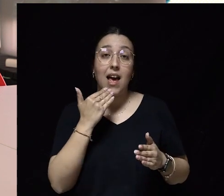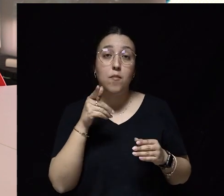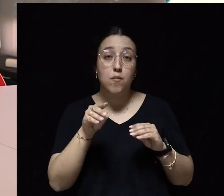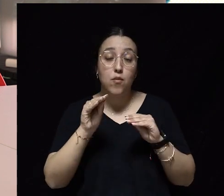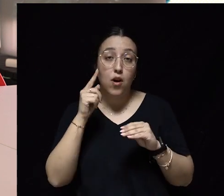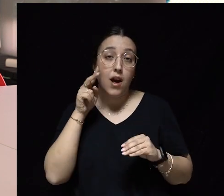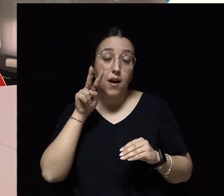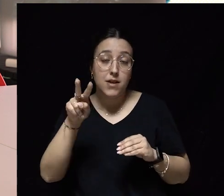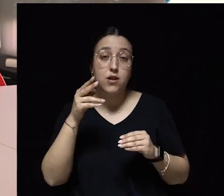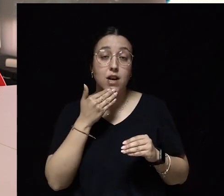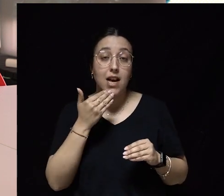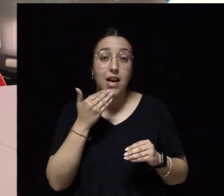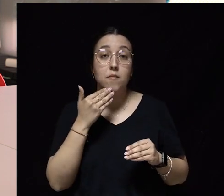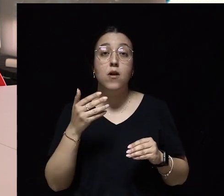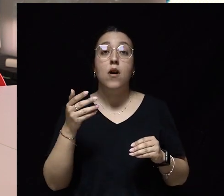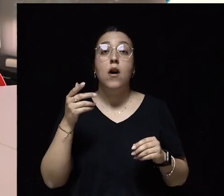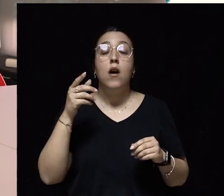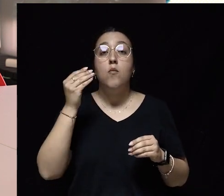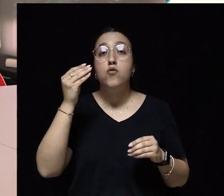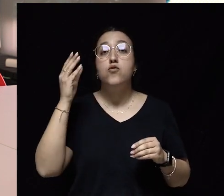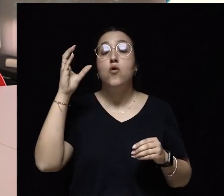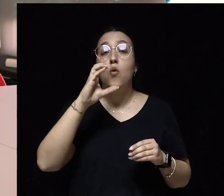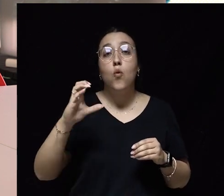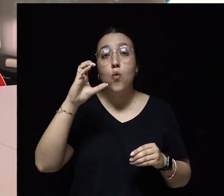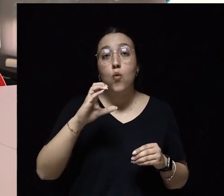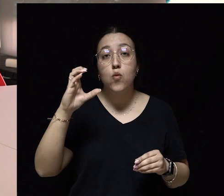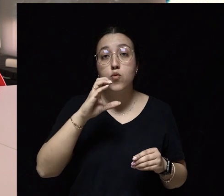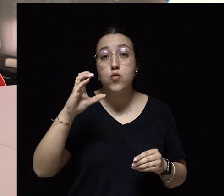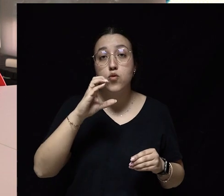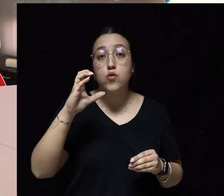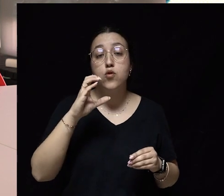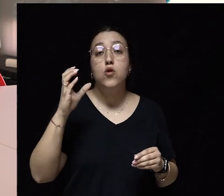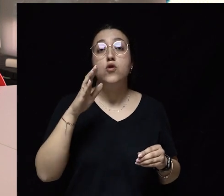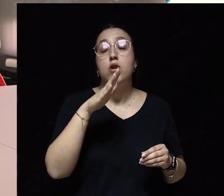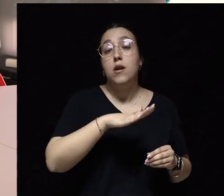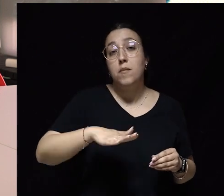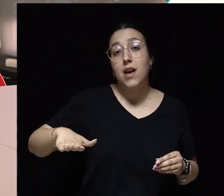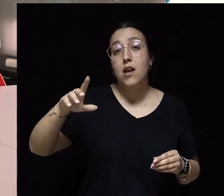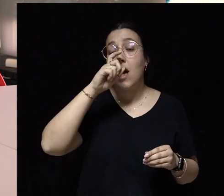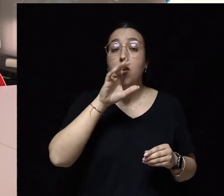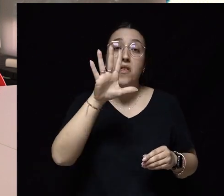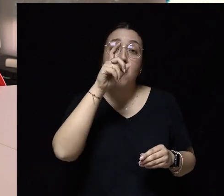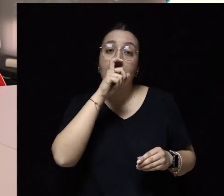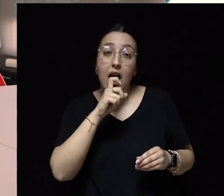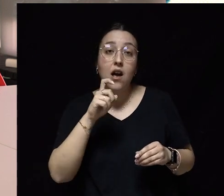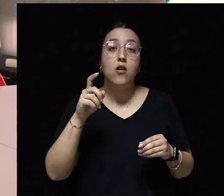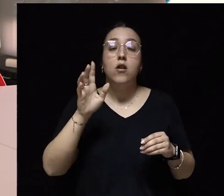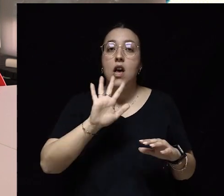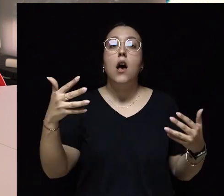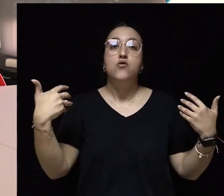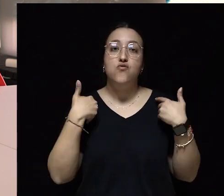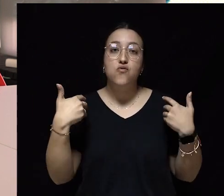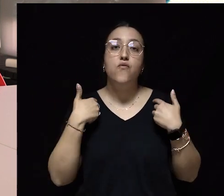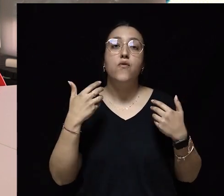del alumnado gitano, podemos ver como en cursos muy de educación primaria ya empiezan a sufrir lo que